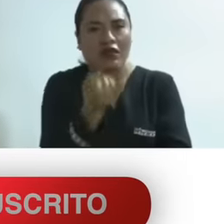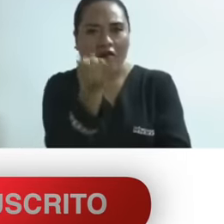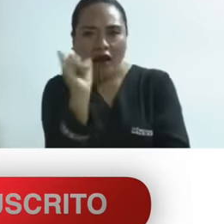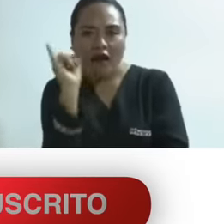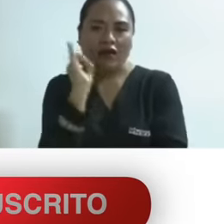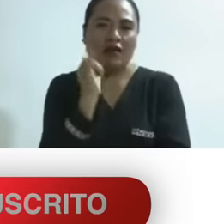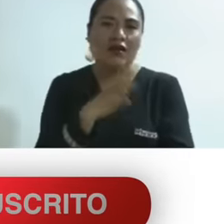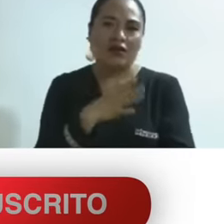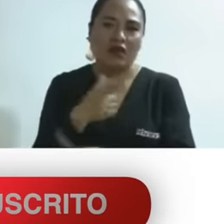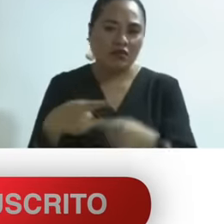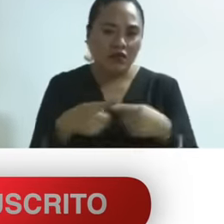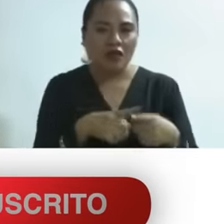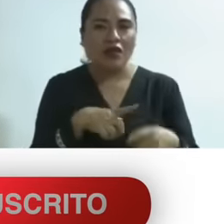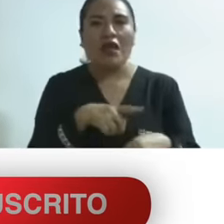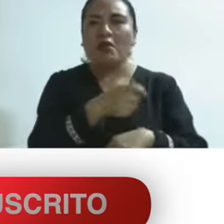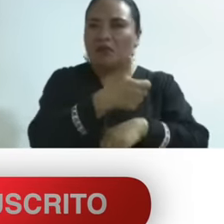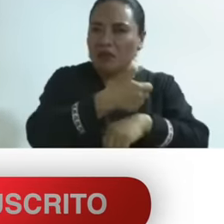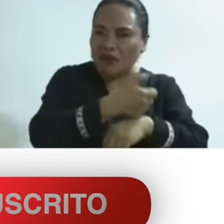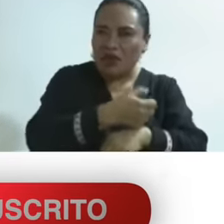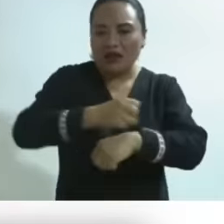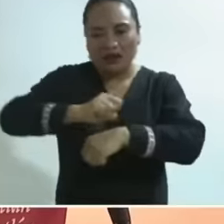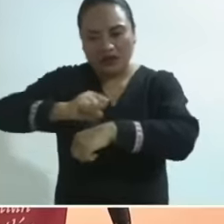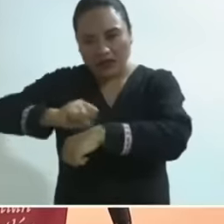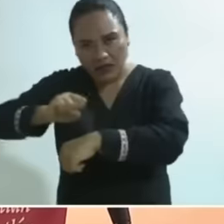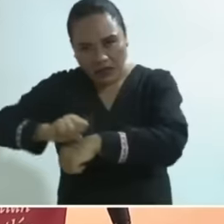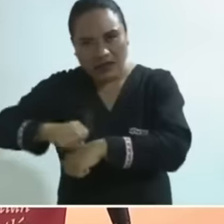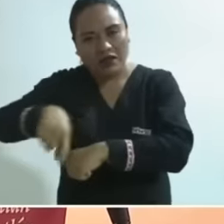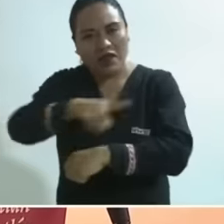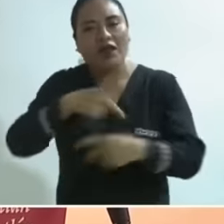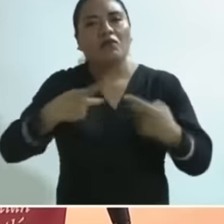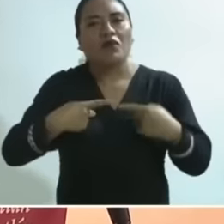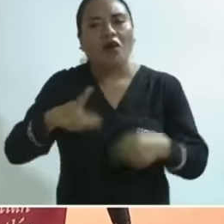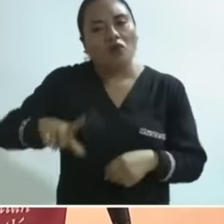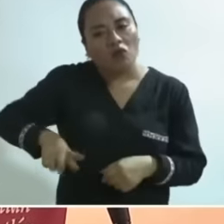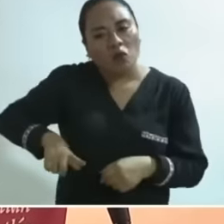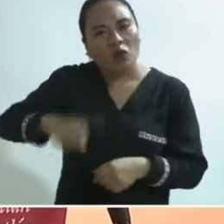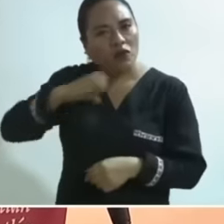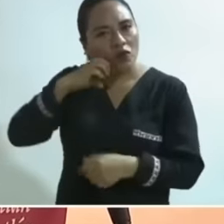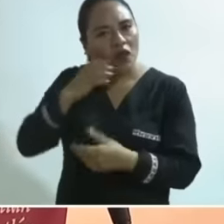preescolar, primaria y secundaria pública.